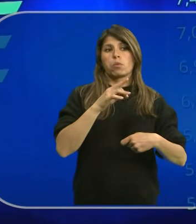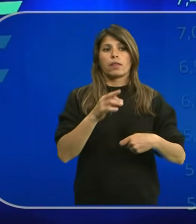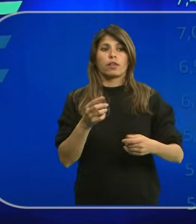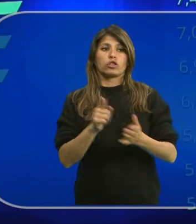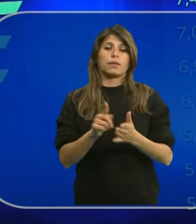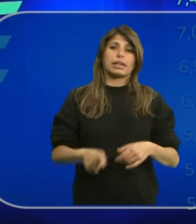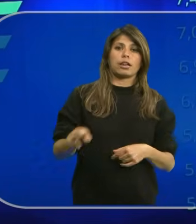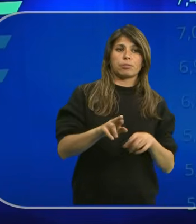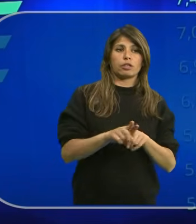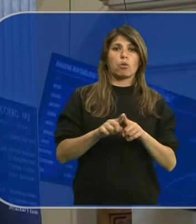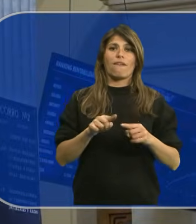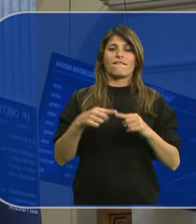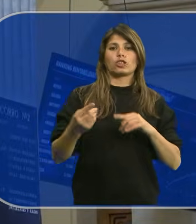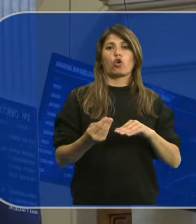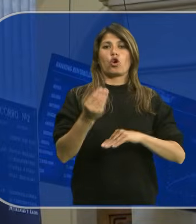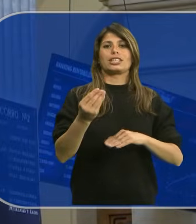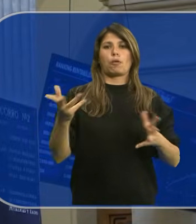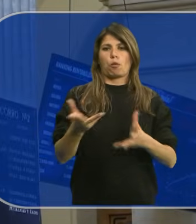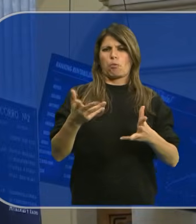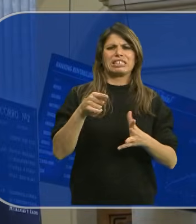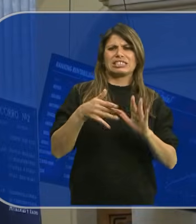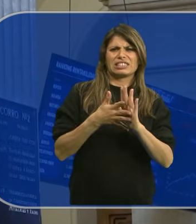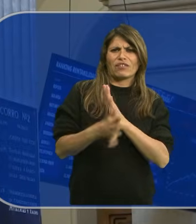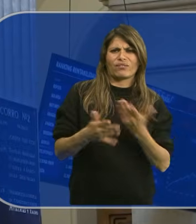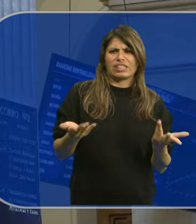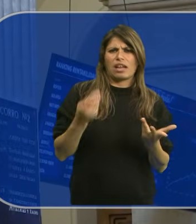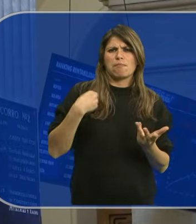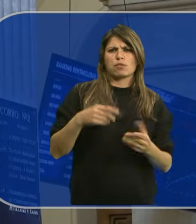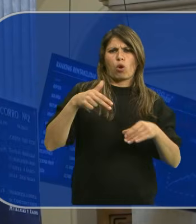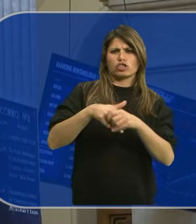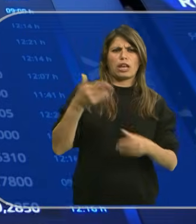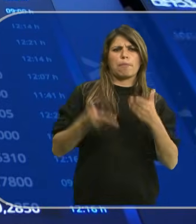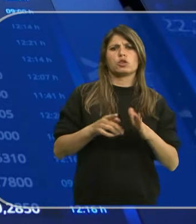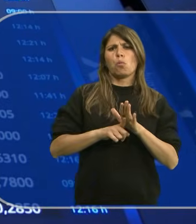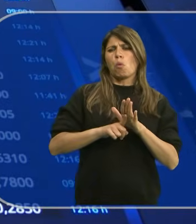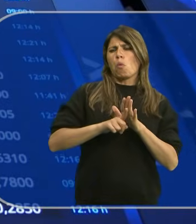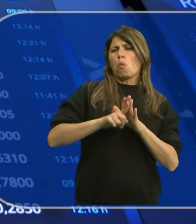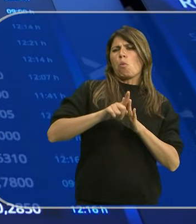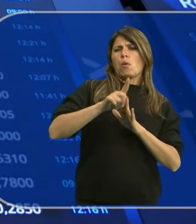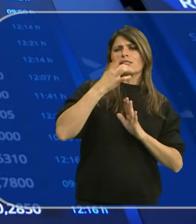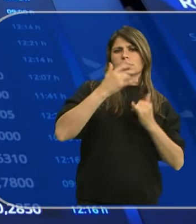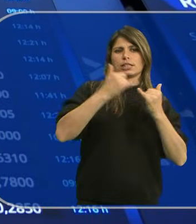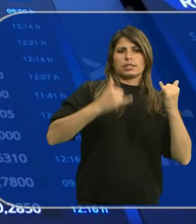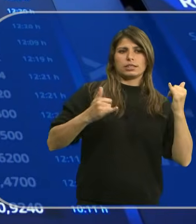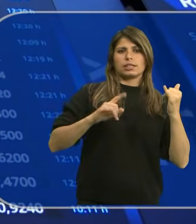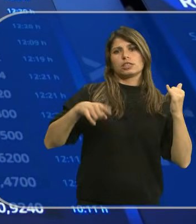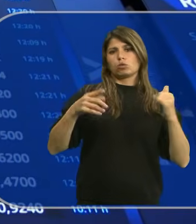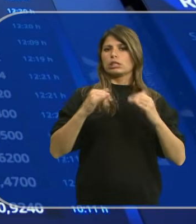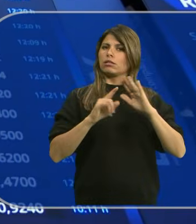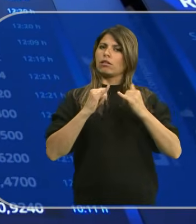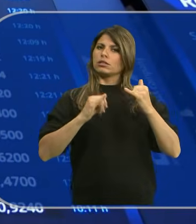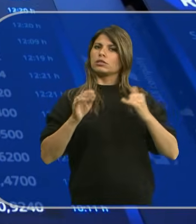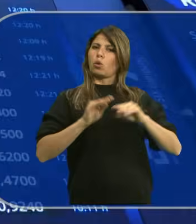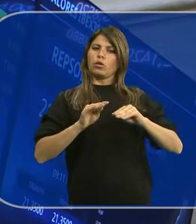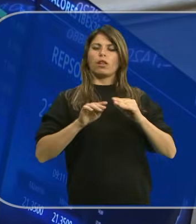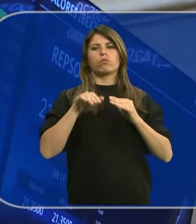llamado efecto cohete y pluma, es decir, que el precio de la gasolina sube con mucha velocidad cuando hay una crisis y cuando se resuelve baja,